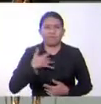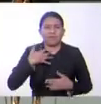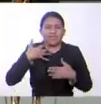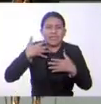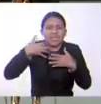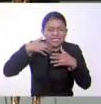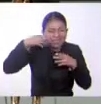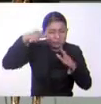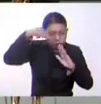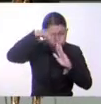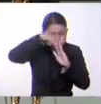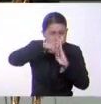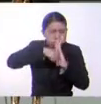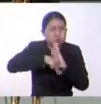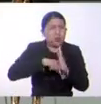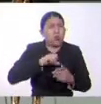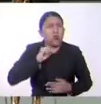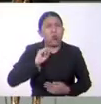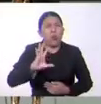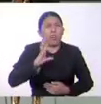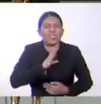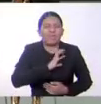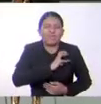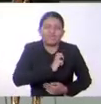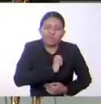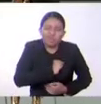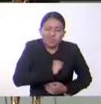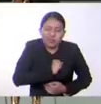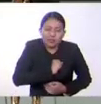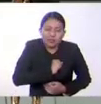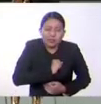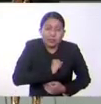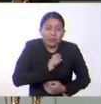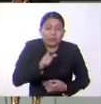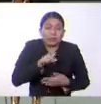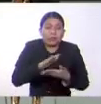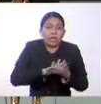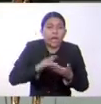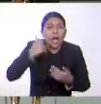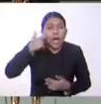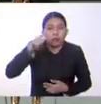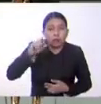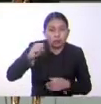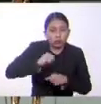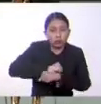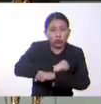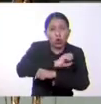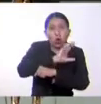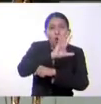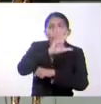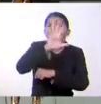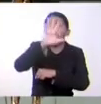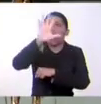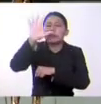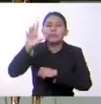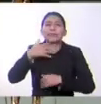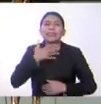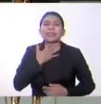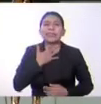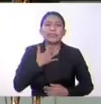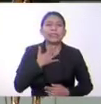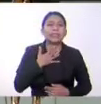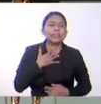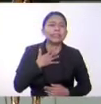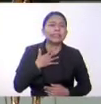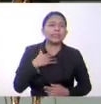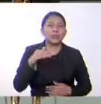agonía, mientras cual ciervo se posa en el alba con la sed tan sublime como